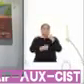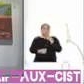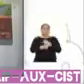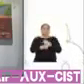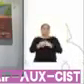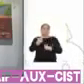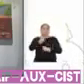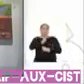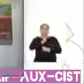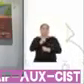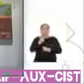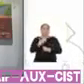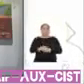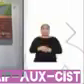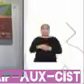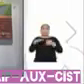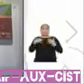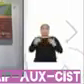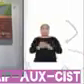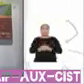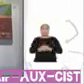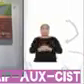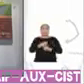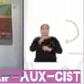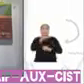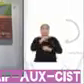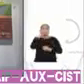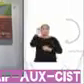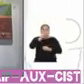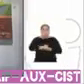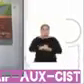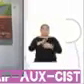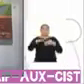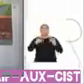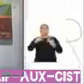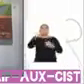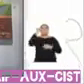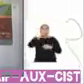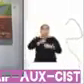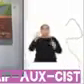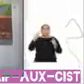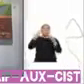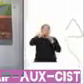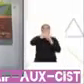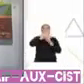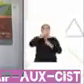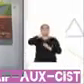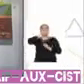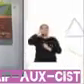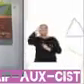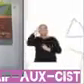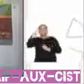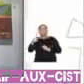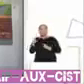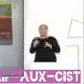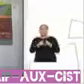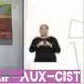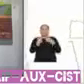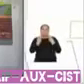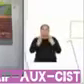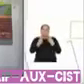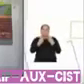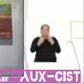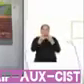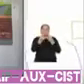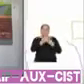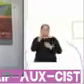nosotros mismos, para poder decir si lo voy a lograr, si voy a hacer realidad este sueño. Y también muy perseverantes,